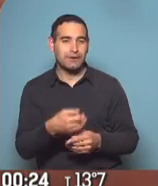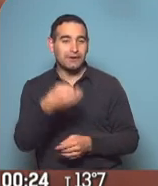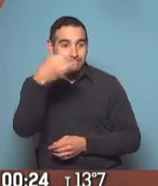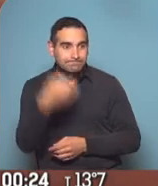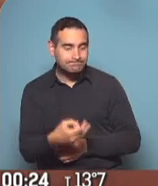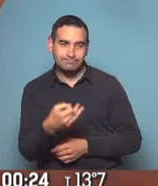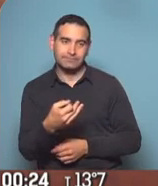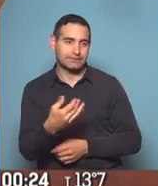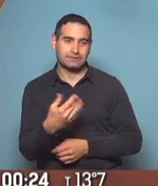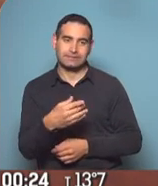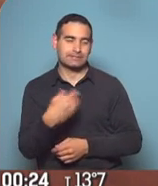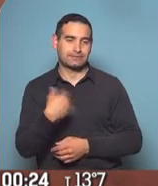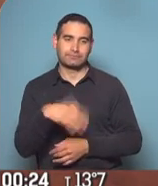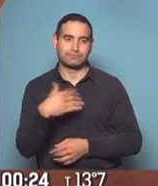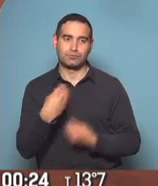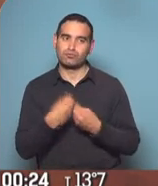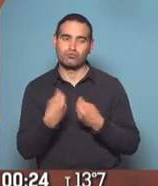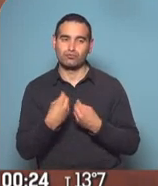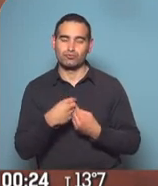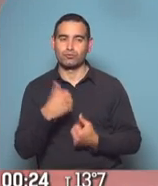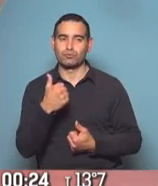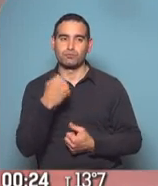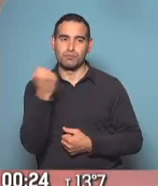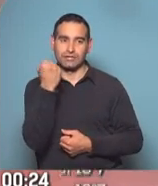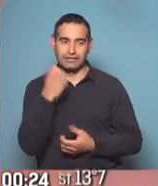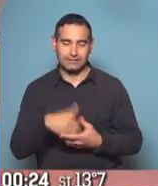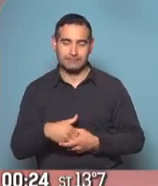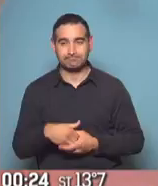trascendente muchísimo sí por supuesto